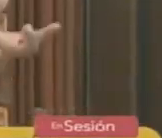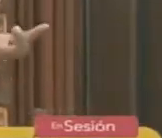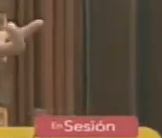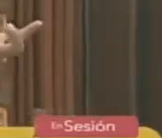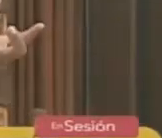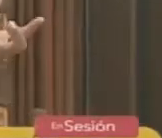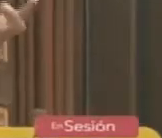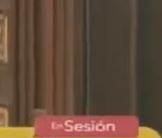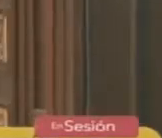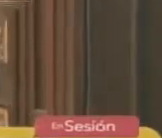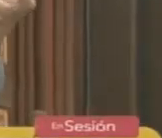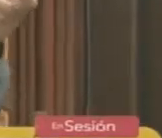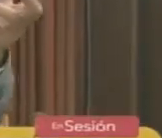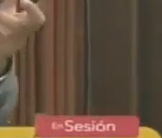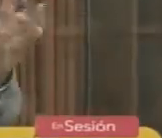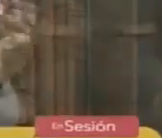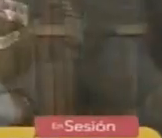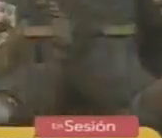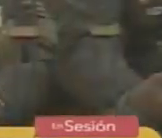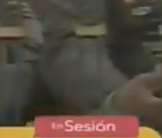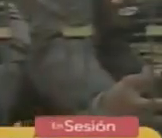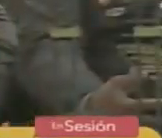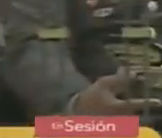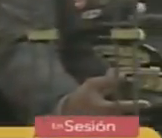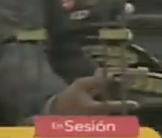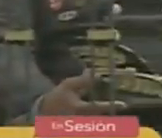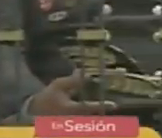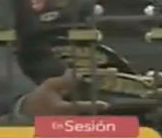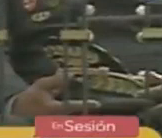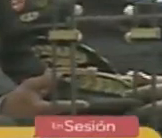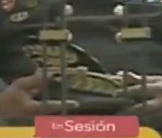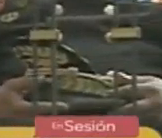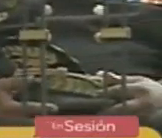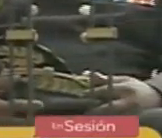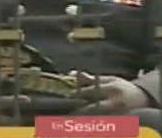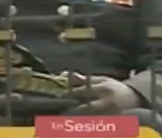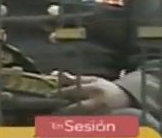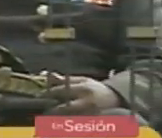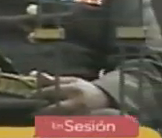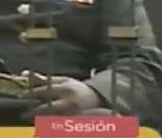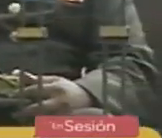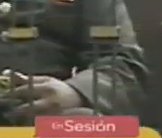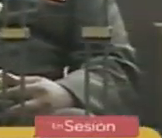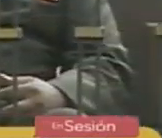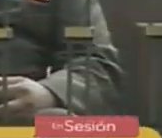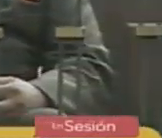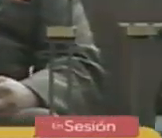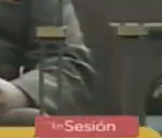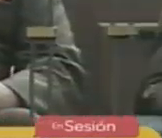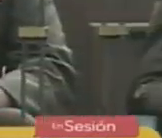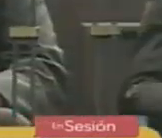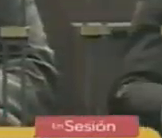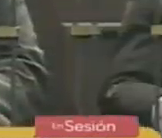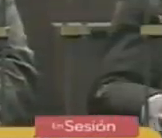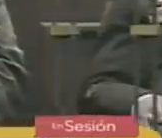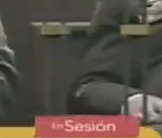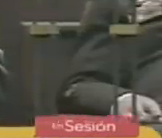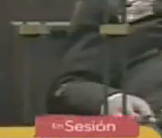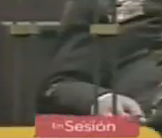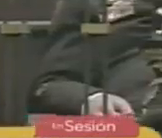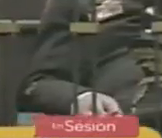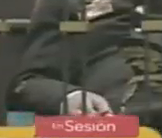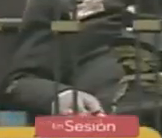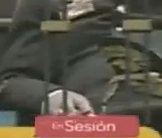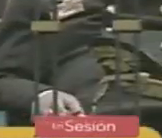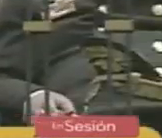yo tomo el hecho que el 10 de marzo de 1811 la Junta Suprema de Caracas llama